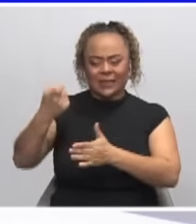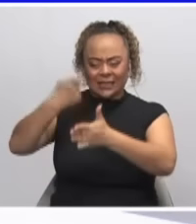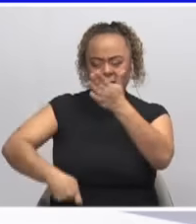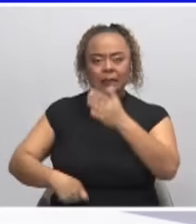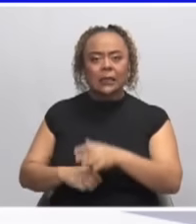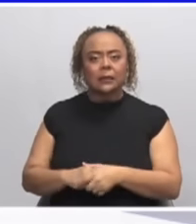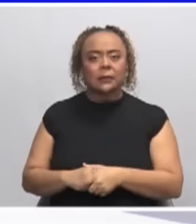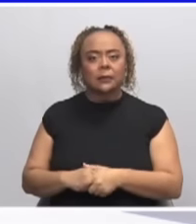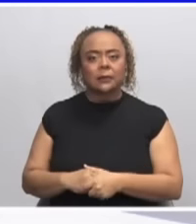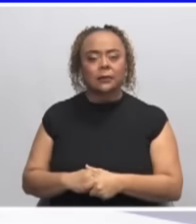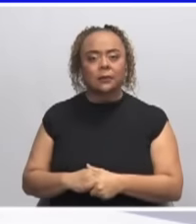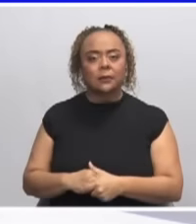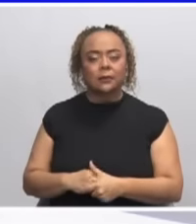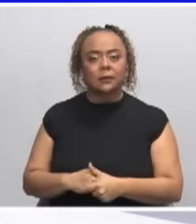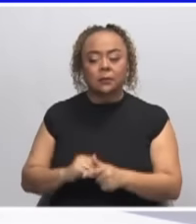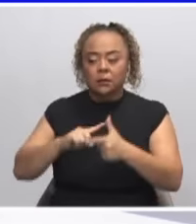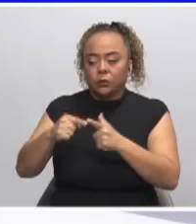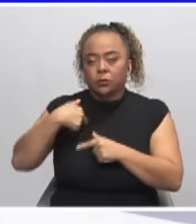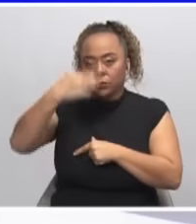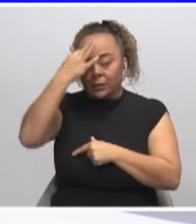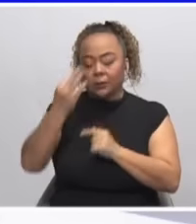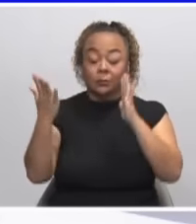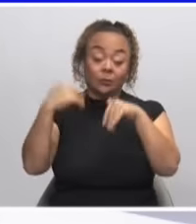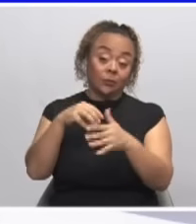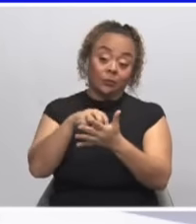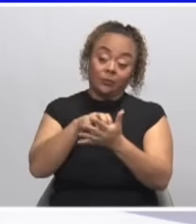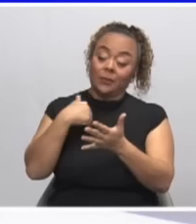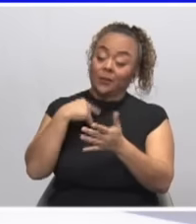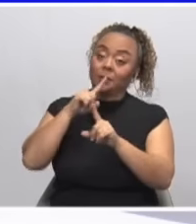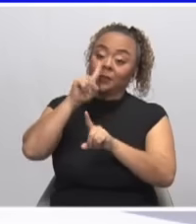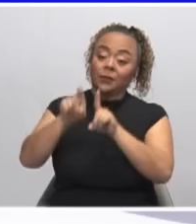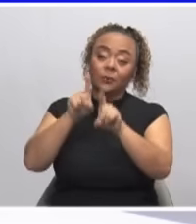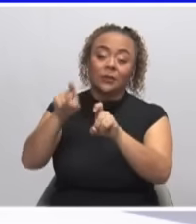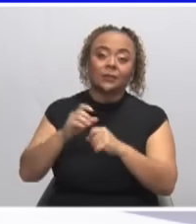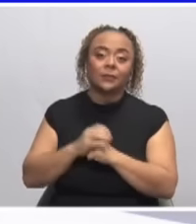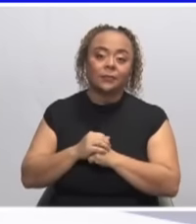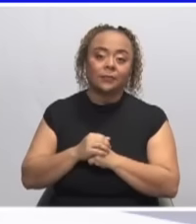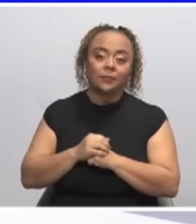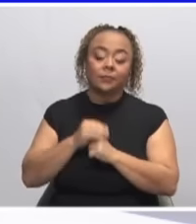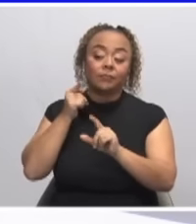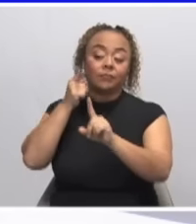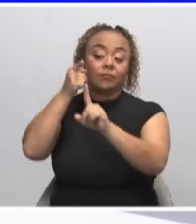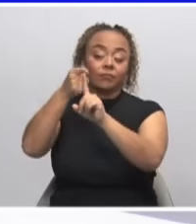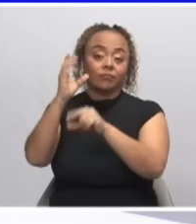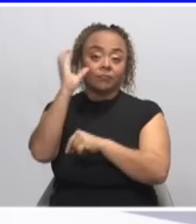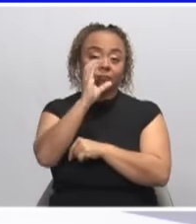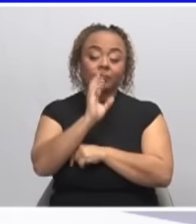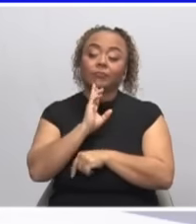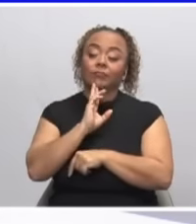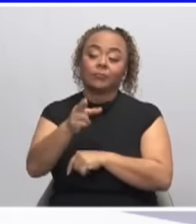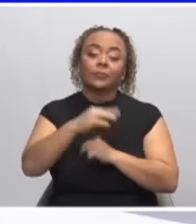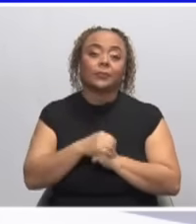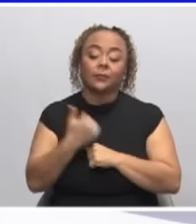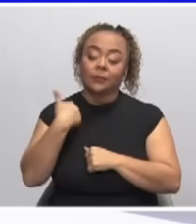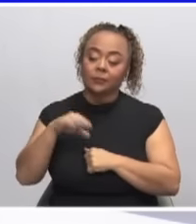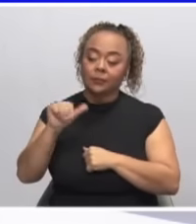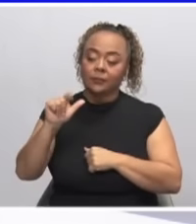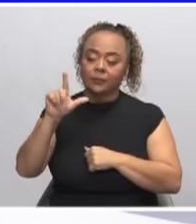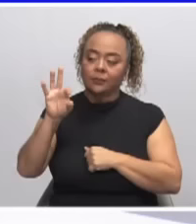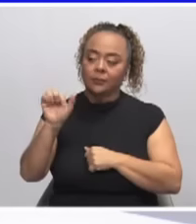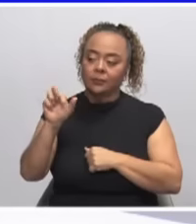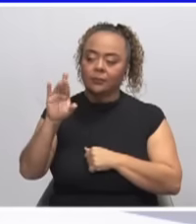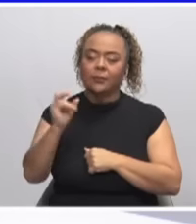drástica Entonces yo creo que indiscutiblemente habrá preguntas buscando la respuesta del señor Alfaro Qué